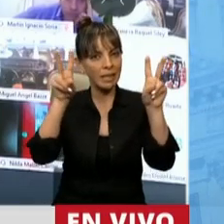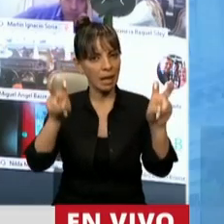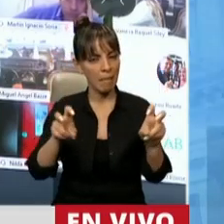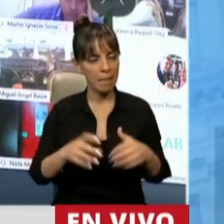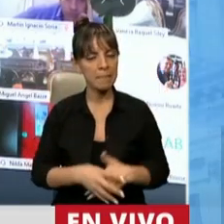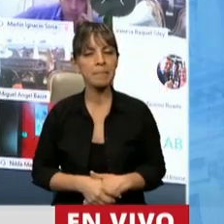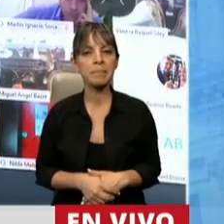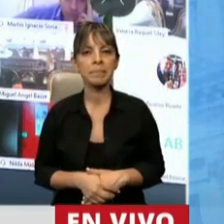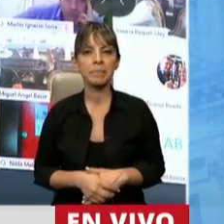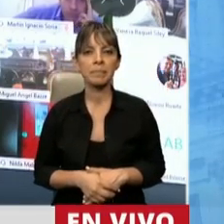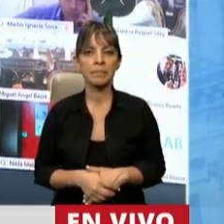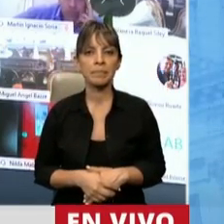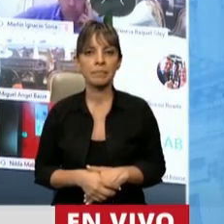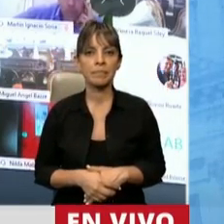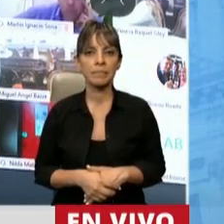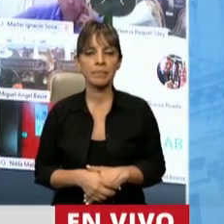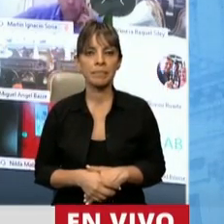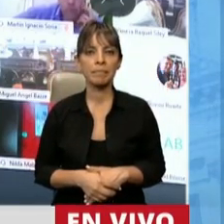Es un